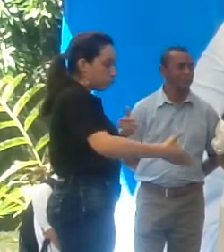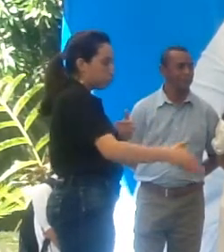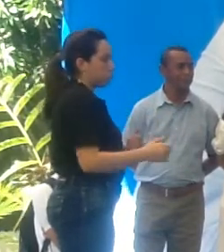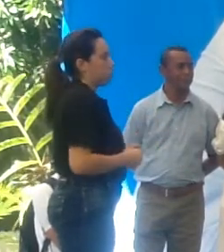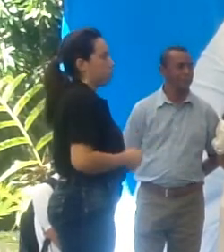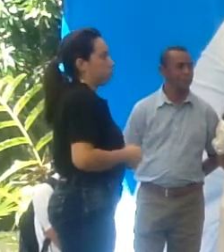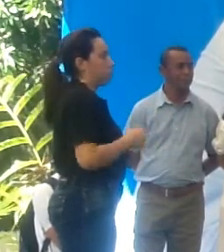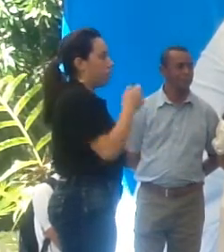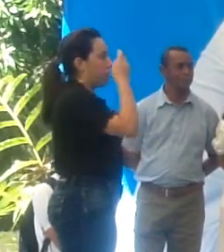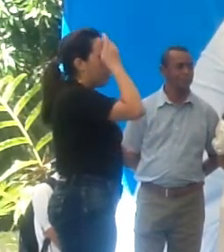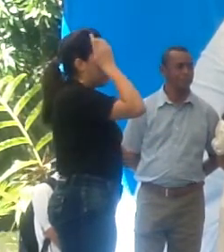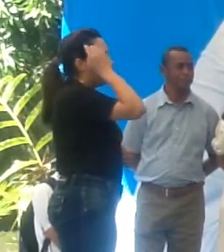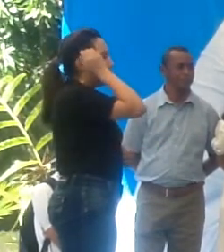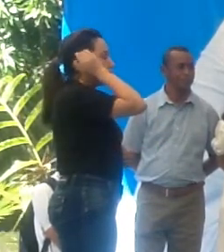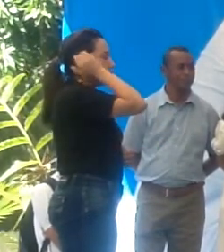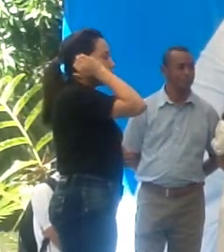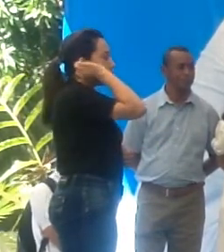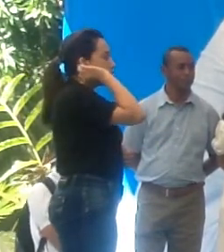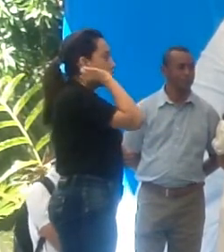Naturalmente,